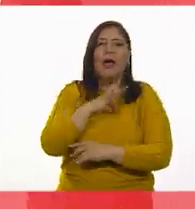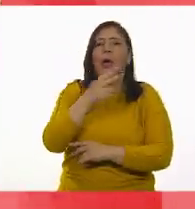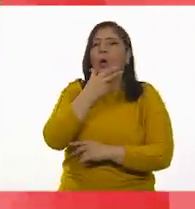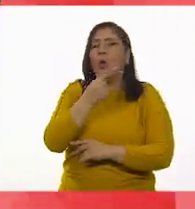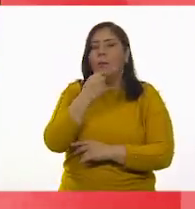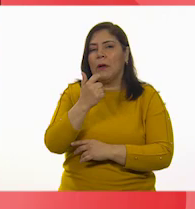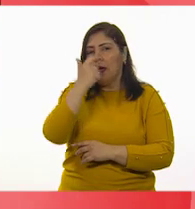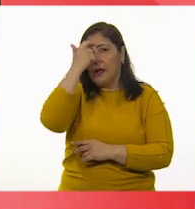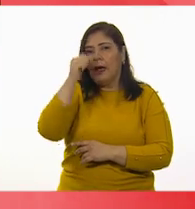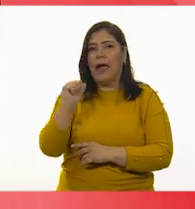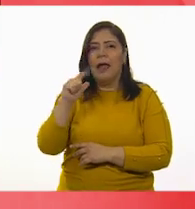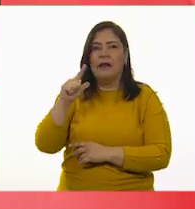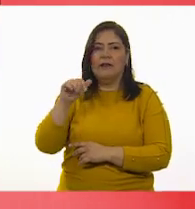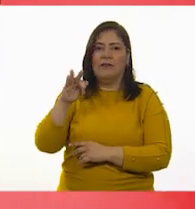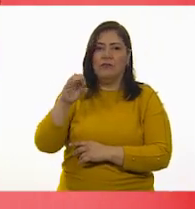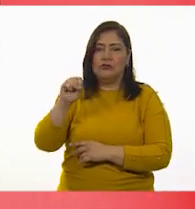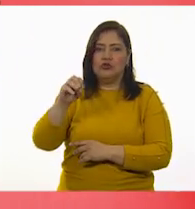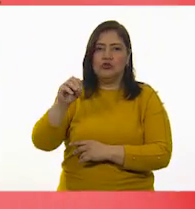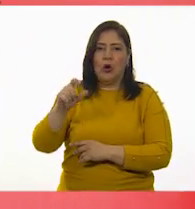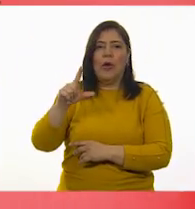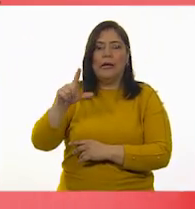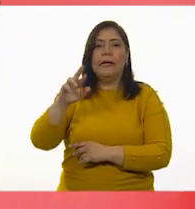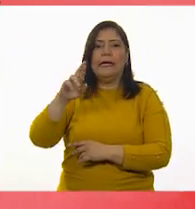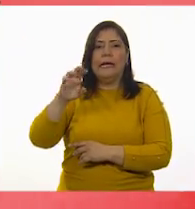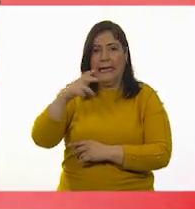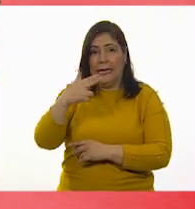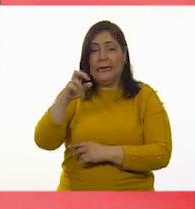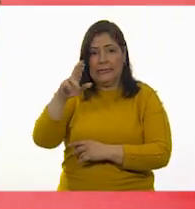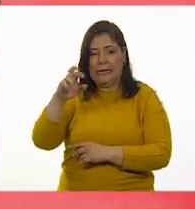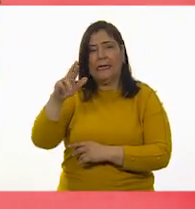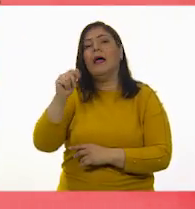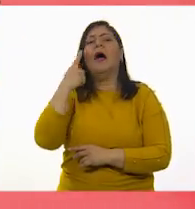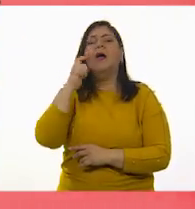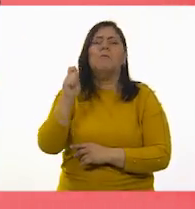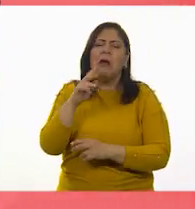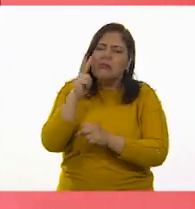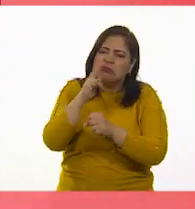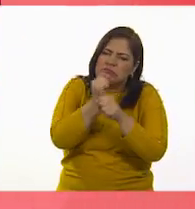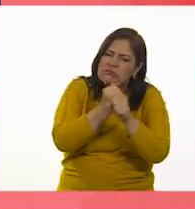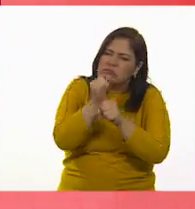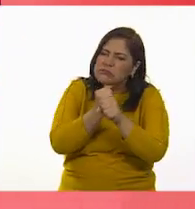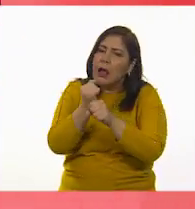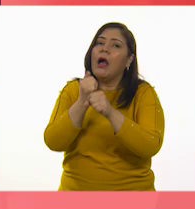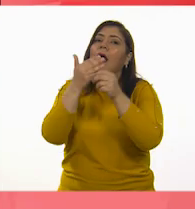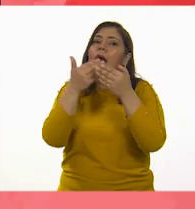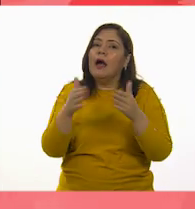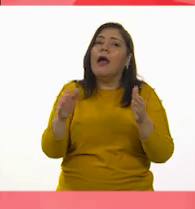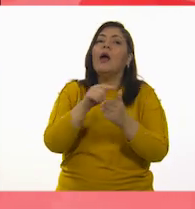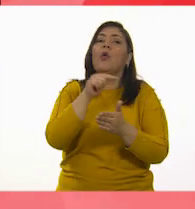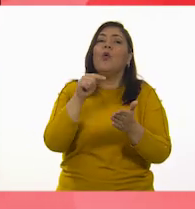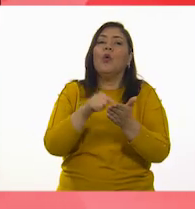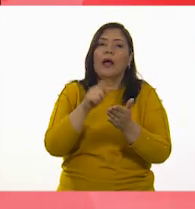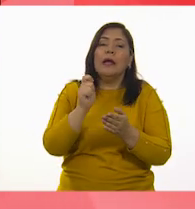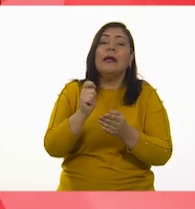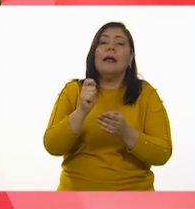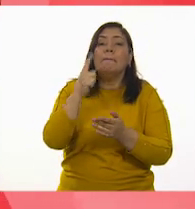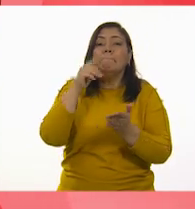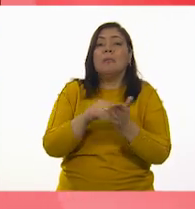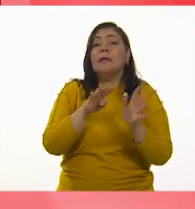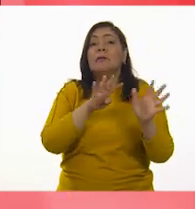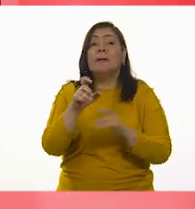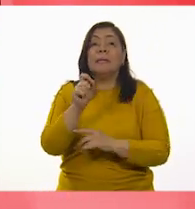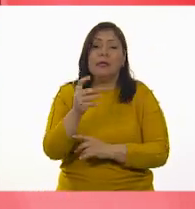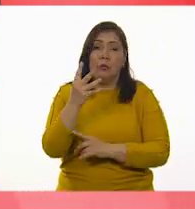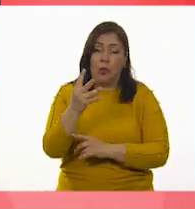mexicano Alfonso L. Herrera, quien tras años de investigación logró abrir sus puertas en 1924. El